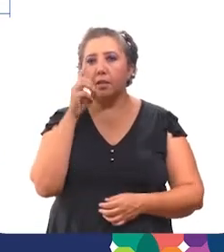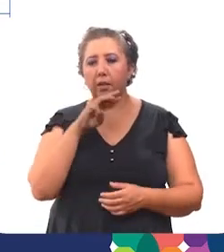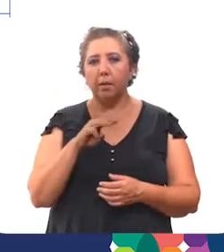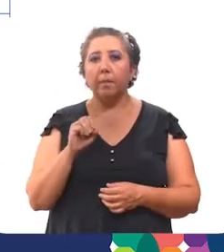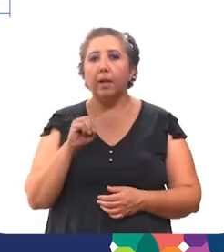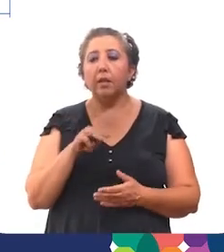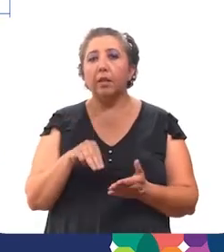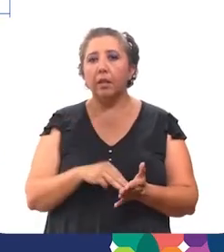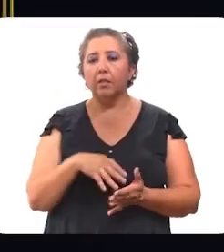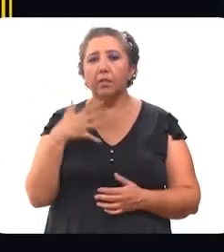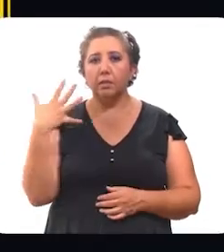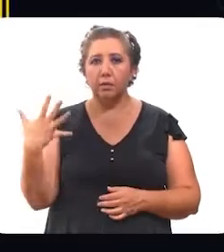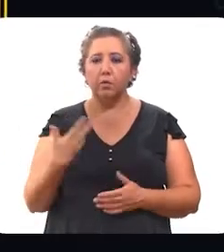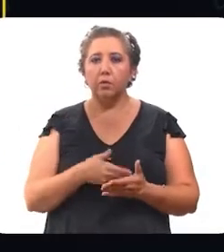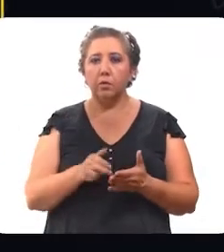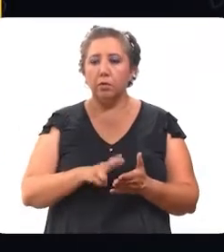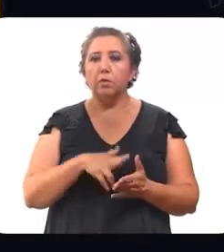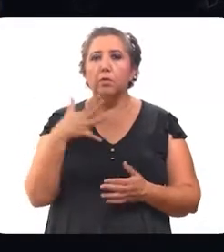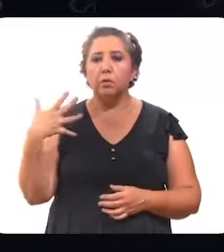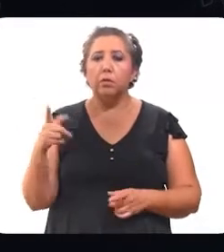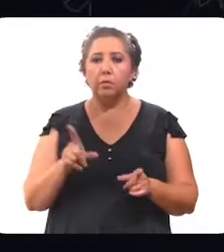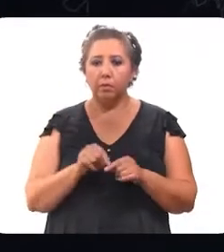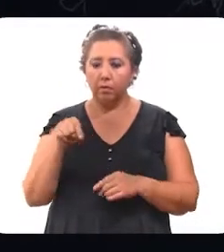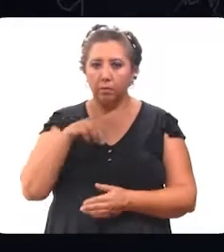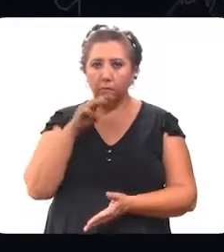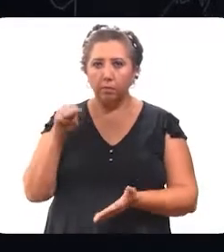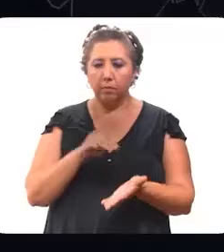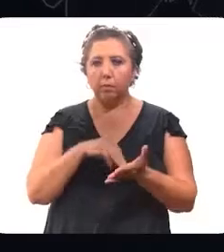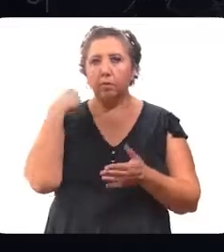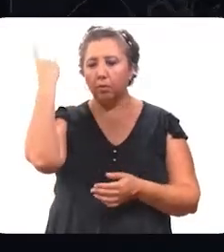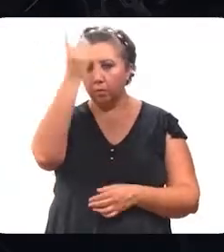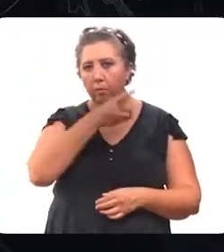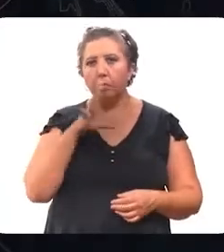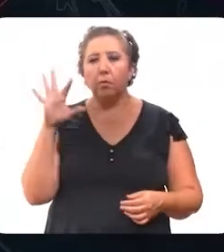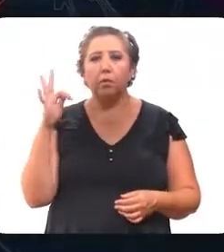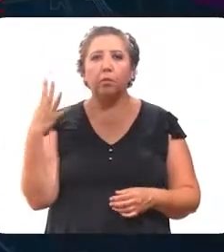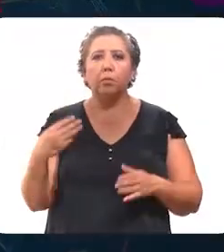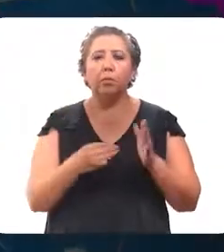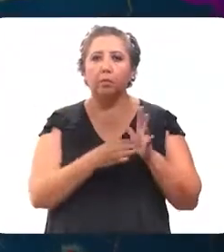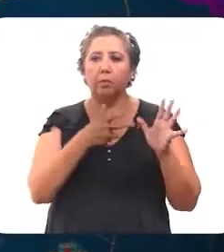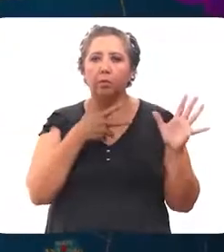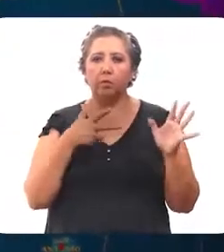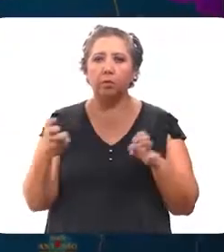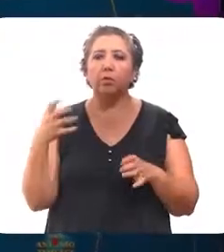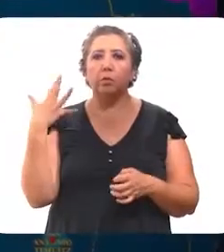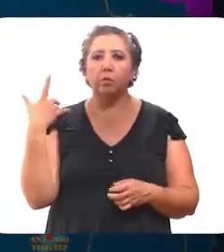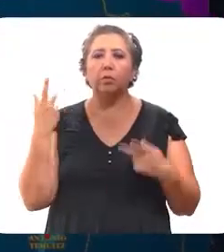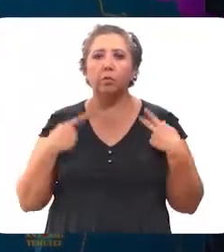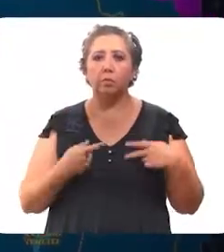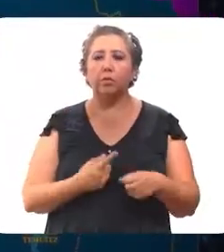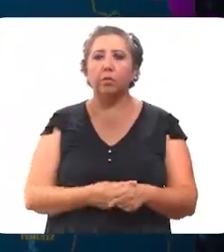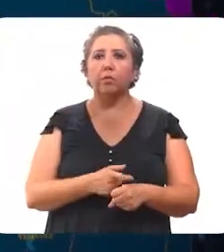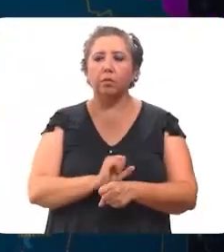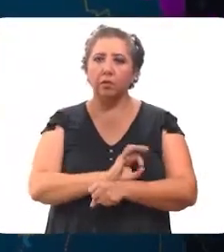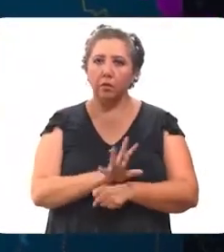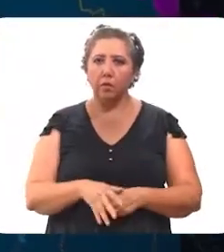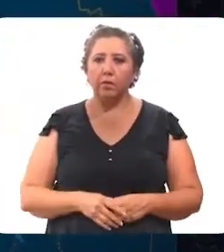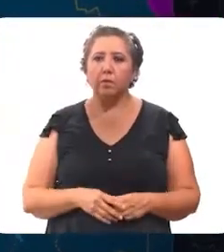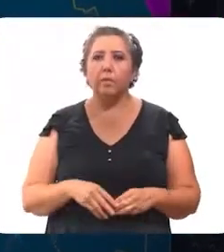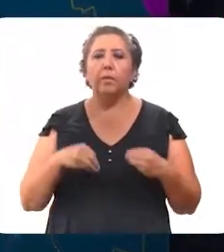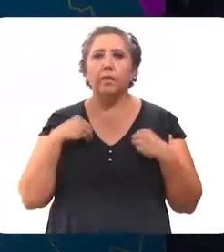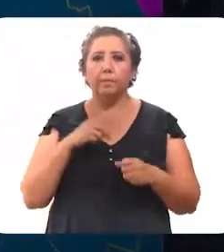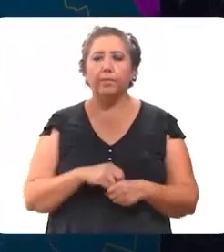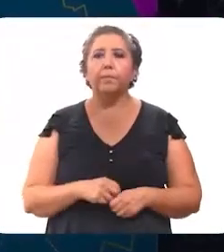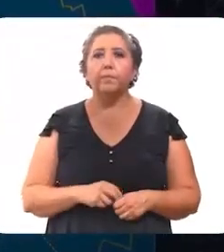Héroes 5. Específicamente en Mérida se han diagnosticado 44.850 personas contagiadas de coronavirus,